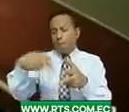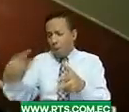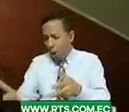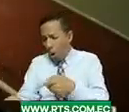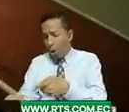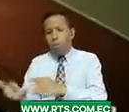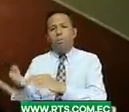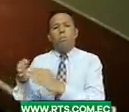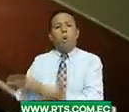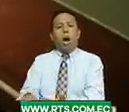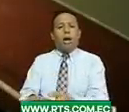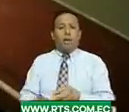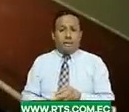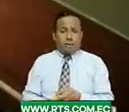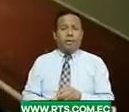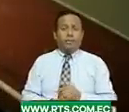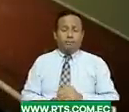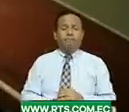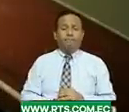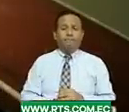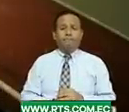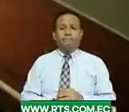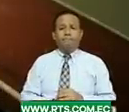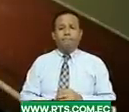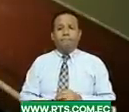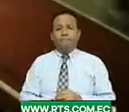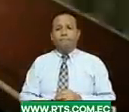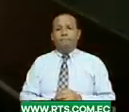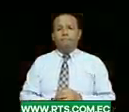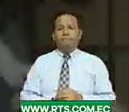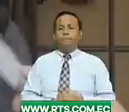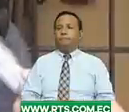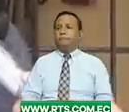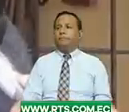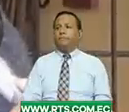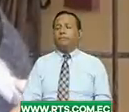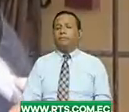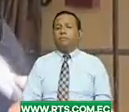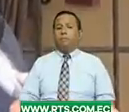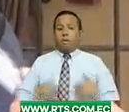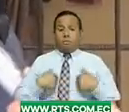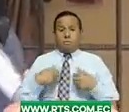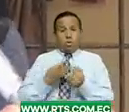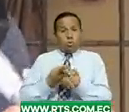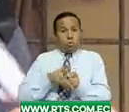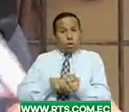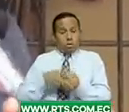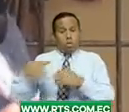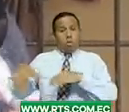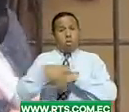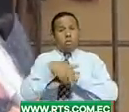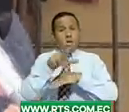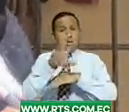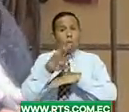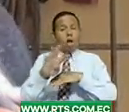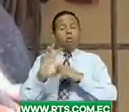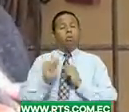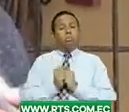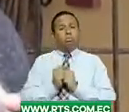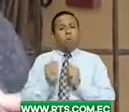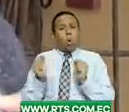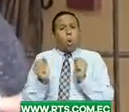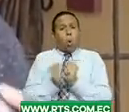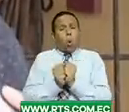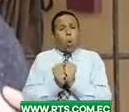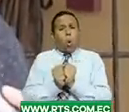Mi sobrino pasaba por la calle 34 de la ciudad llena con la carretera preferencial, y este señor venía a 90 kilómetros saliendo de aquí a la